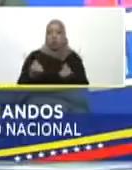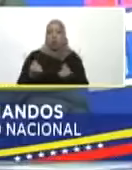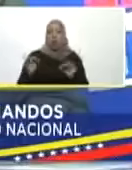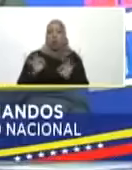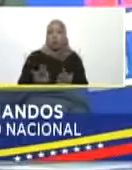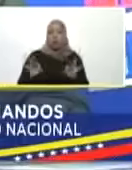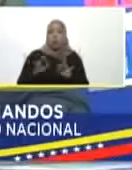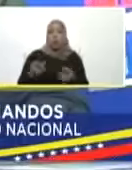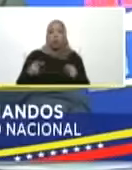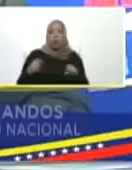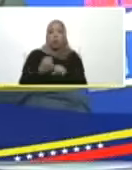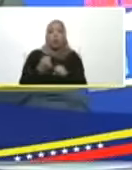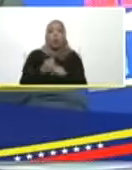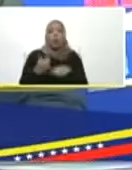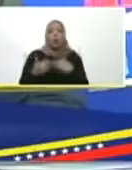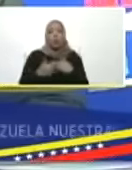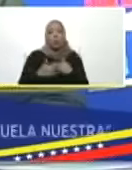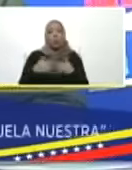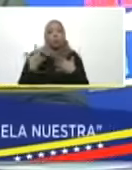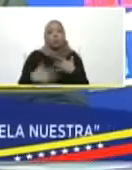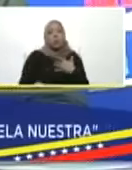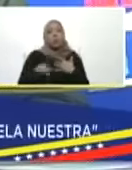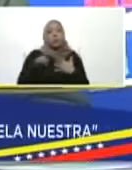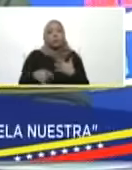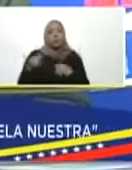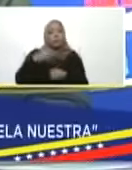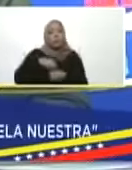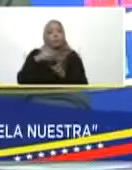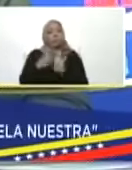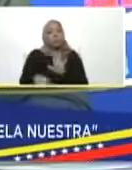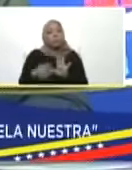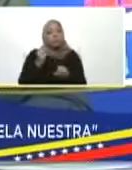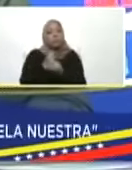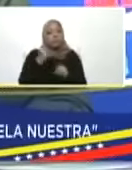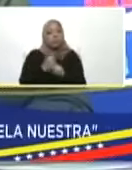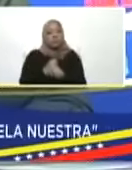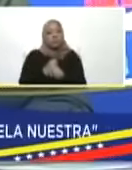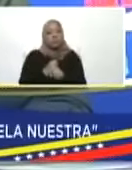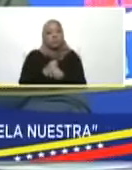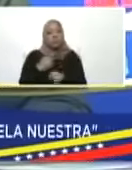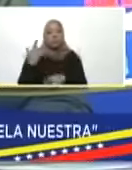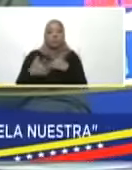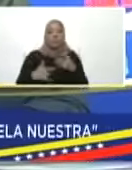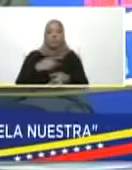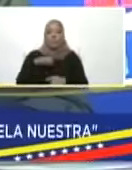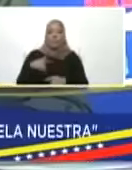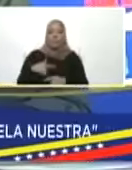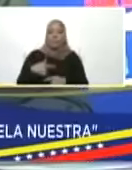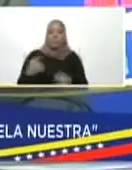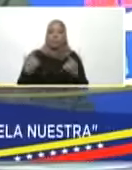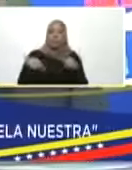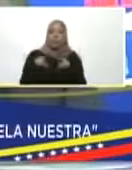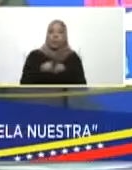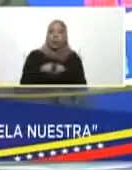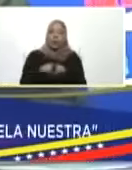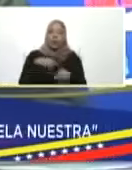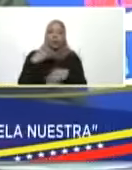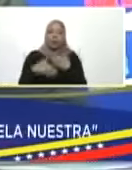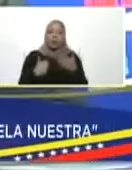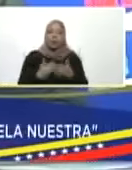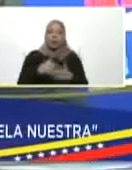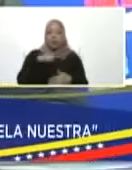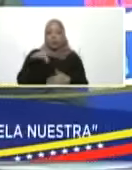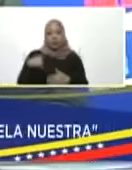solamente las sanciones brutales, criminales, sino incluso el derecho que tendríamos de tener igualdad de condiciones, como